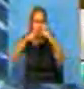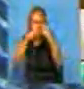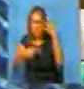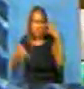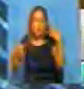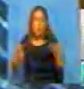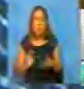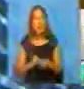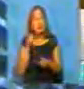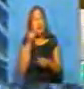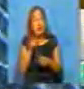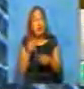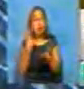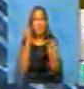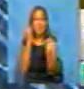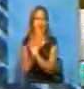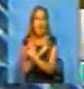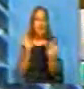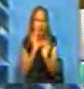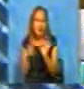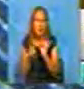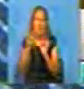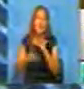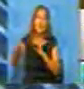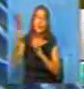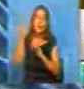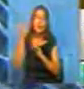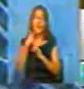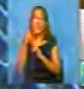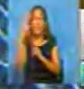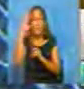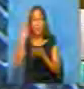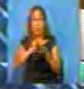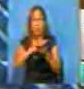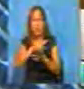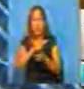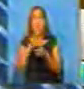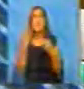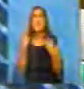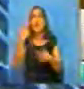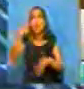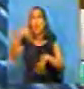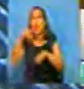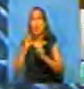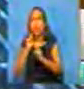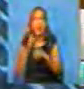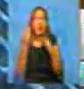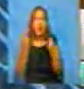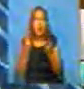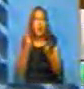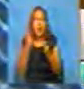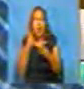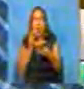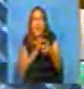etcétera. Esto se ha roto y, como decía yo en la sesión, es como que se encontró un atajo para llegar a descubrir